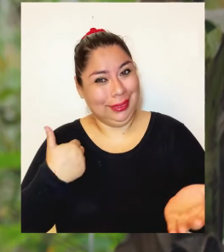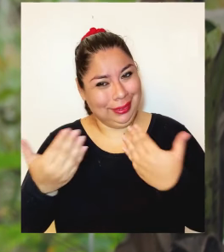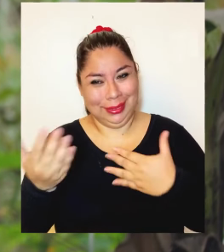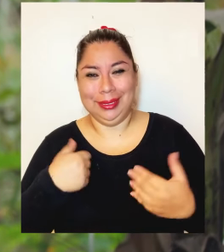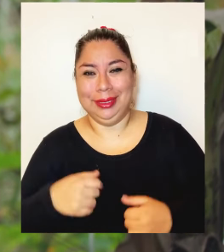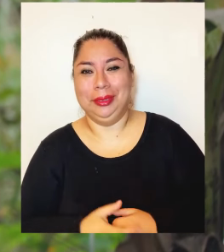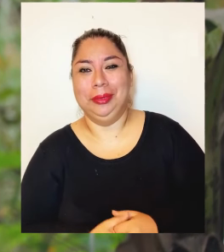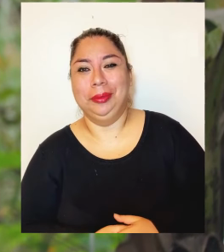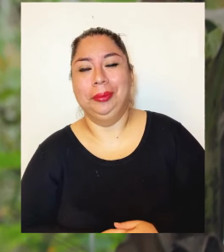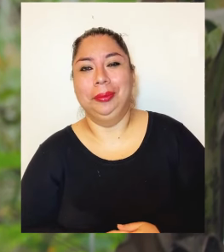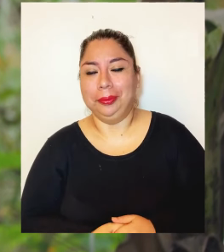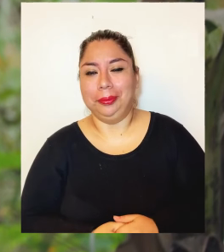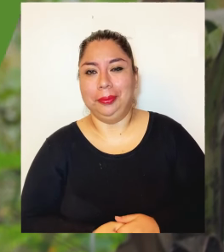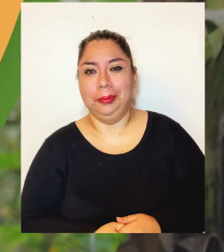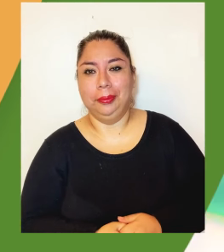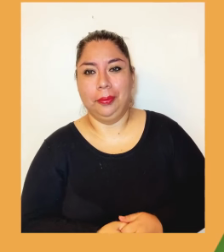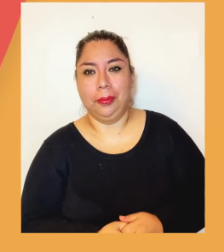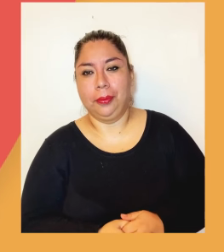cuento!